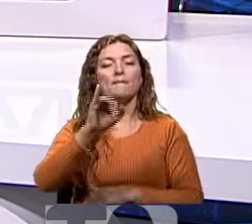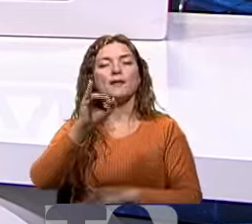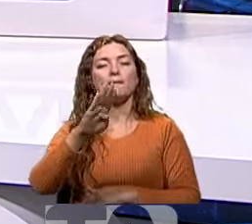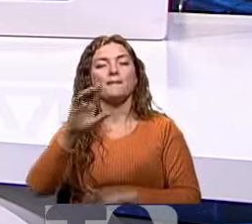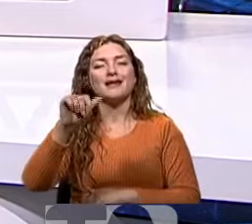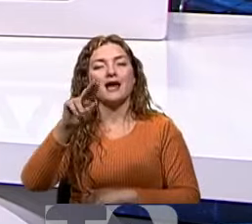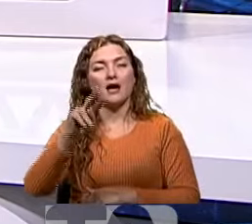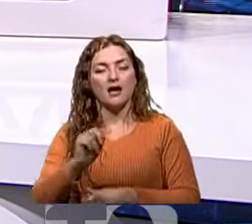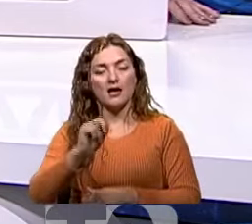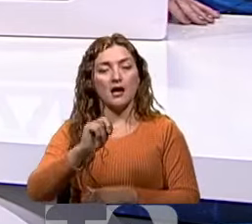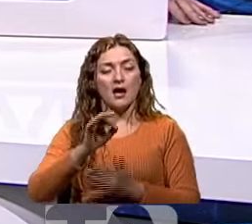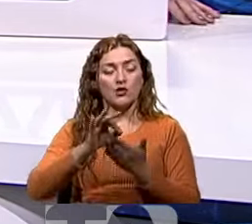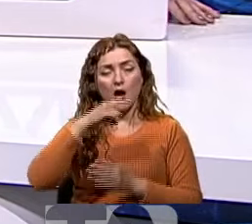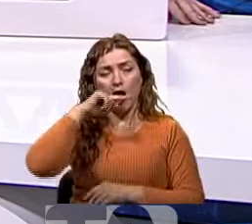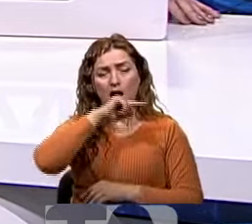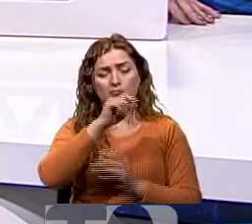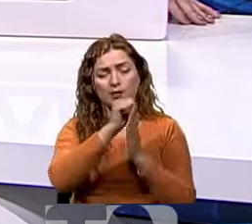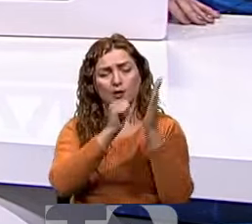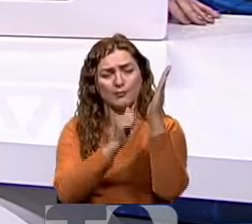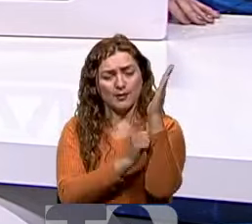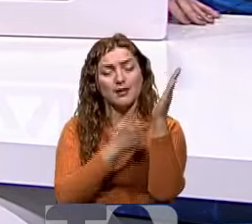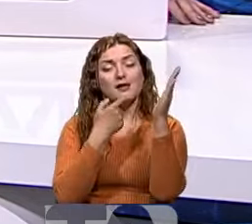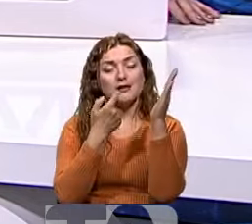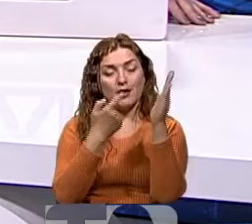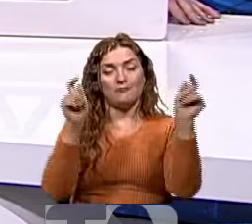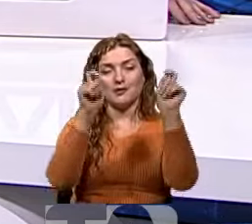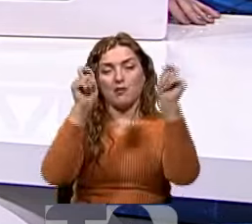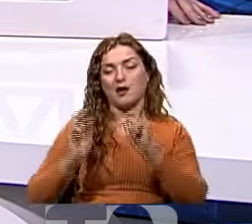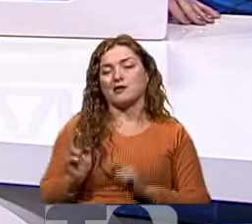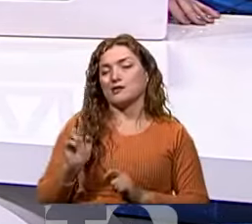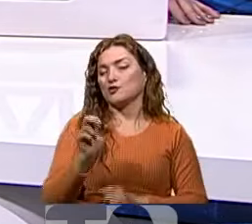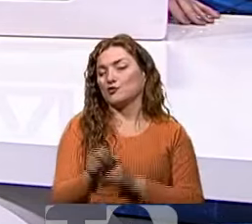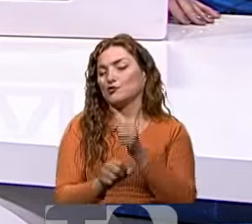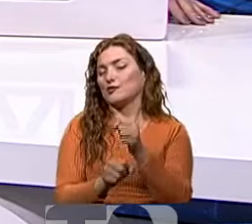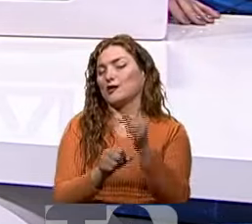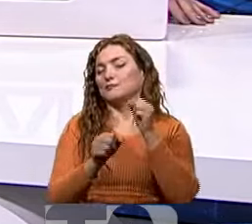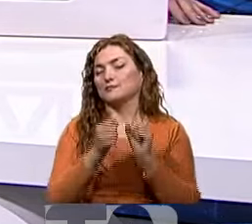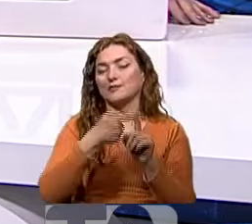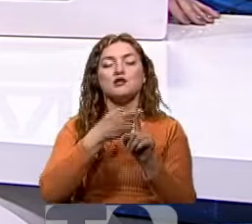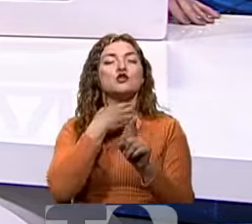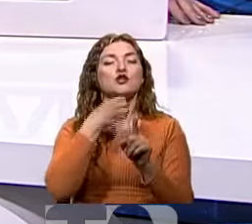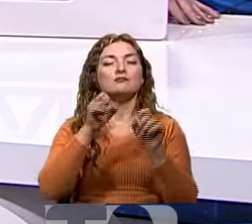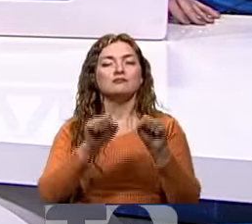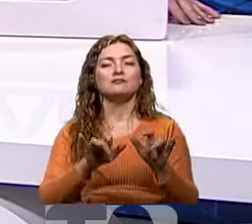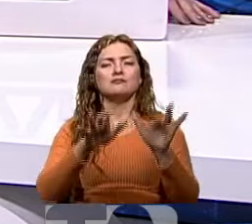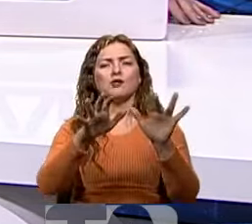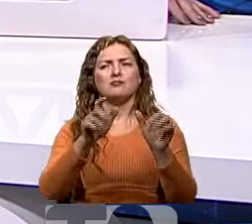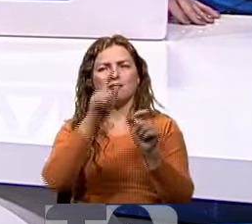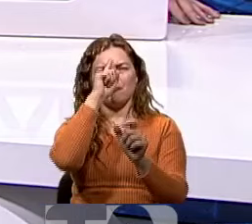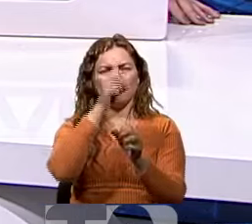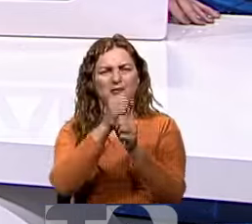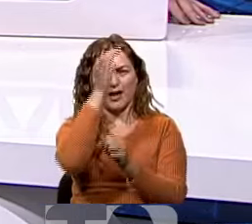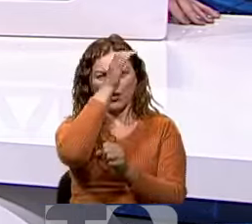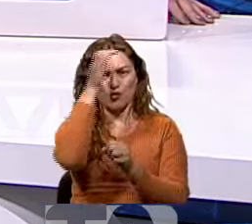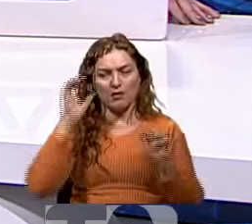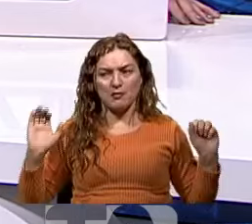en Cañar, presentaron la agenda de festividades religiosas que tendrán durante todo el año. Y es que entre agosto y septiembre llegan miles de feligreses